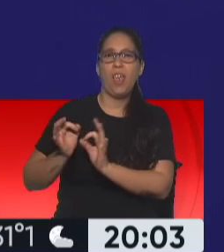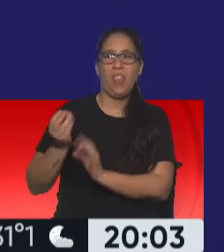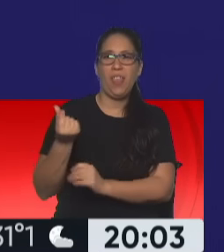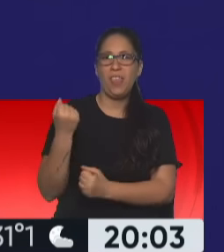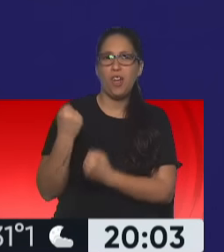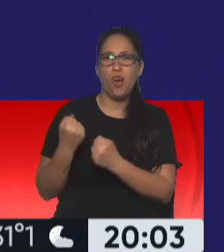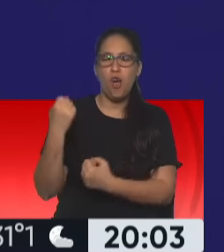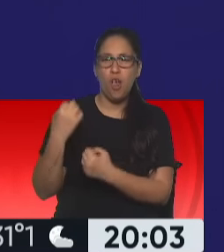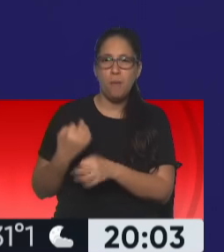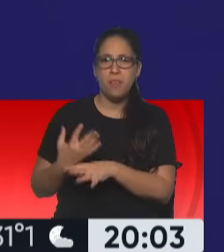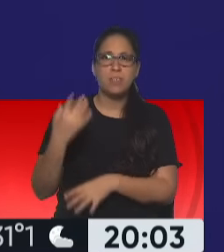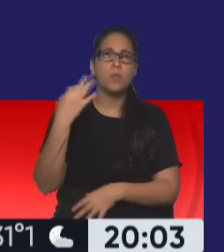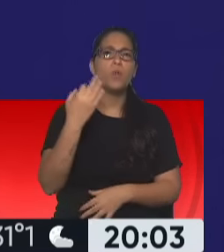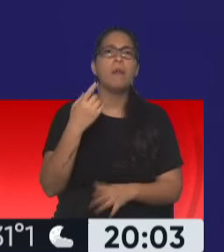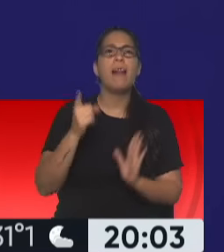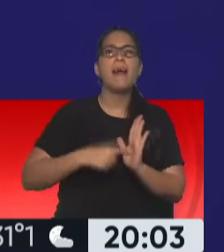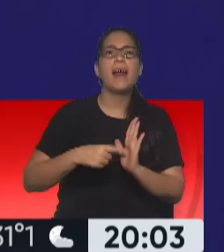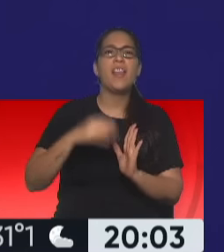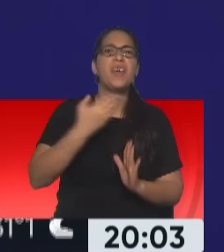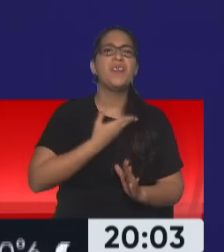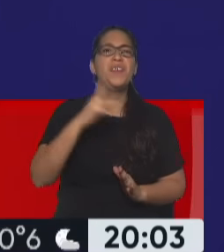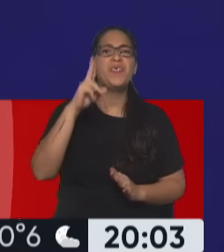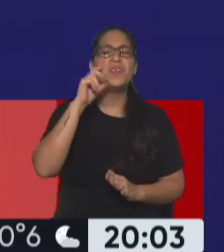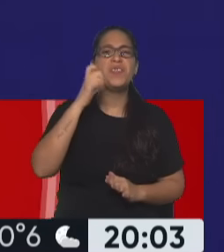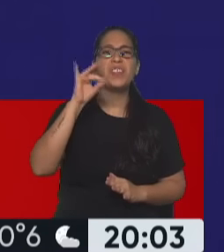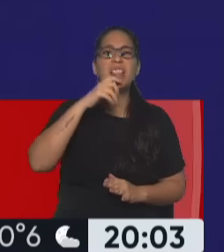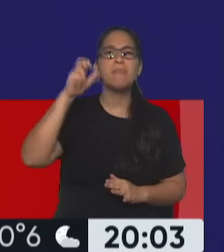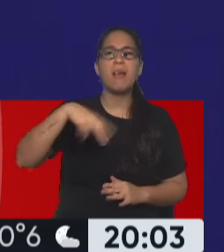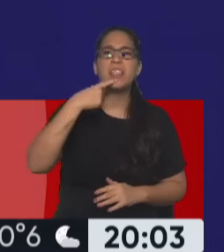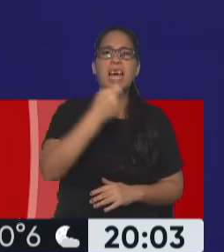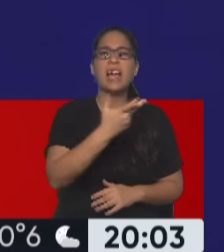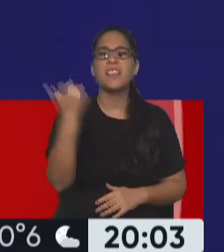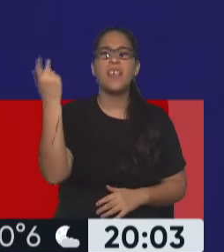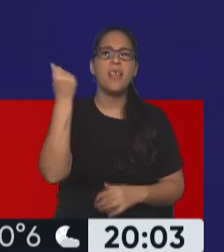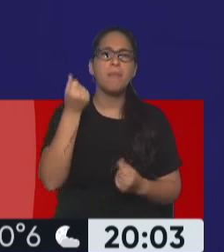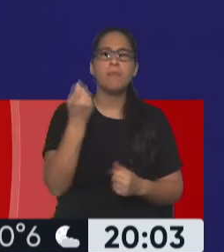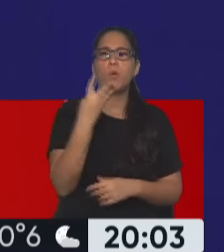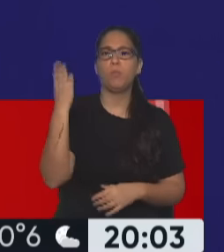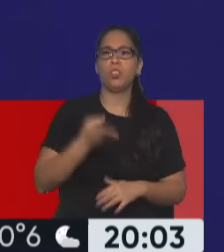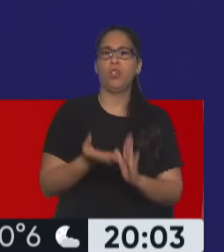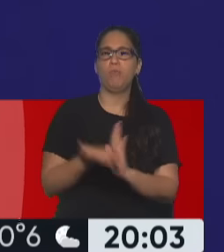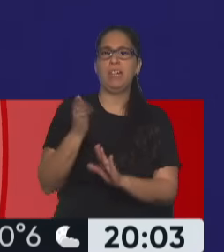Alguno habrá leído de la regla de Friedman. Entonces, Friedman proponía que la cantidad de dinero creciera a 4%.